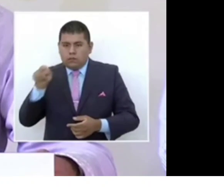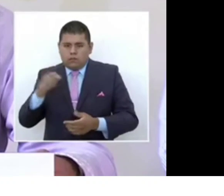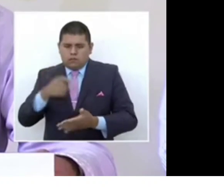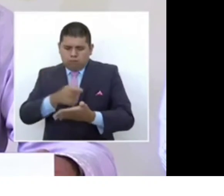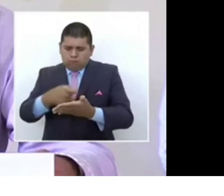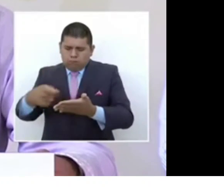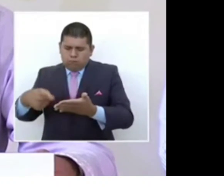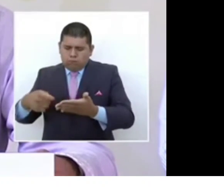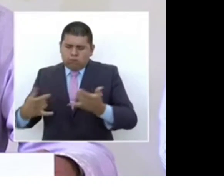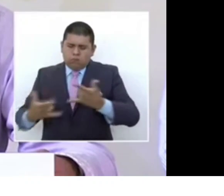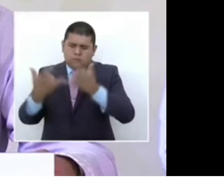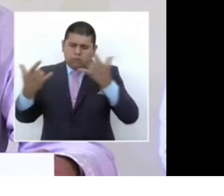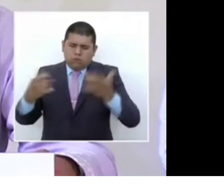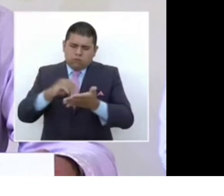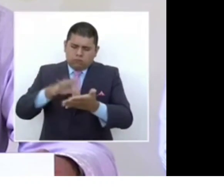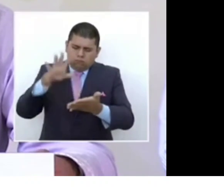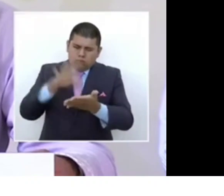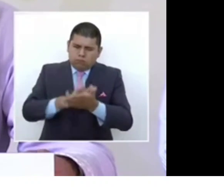estuvo